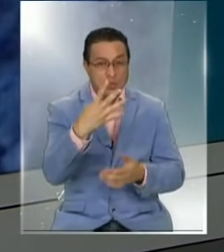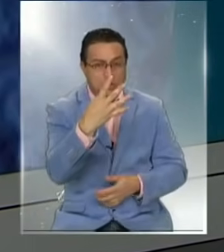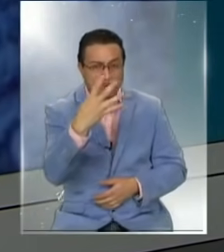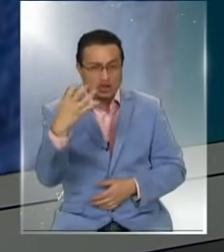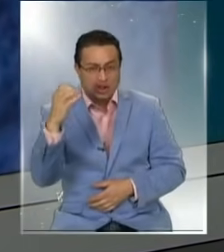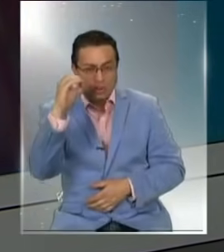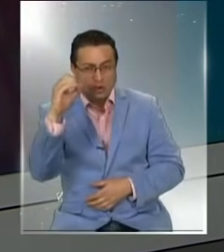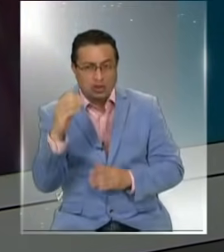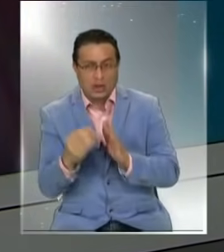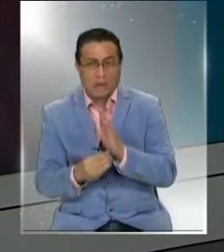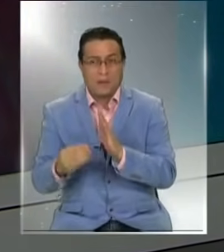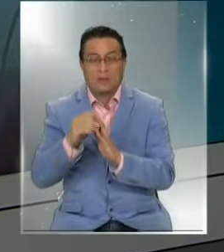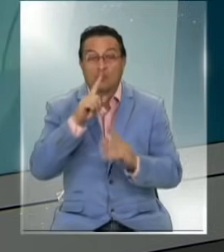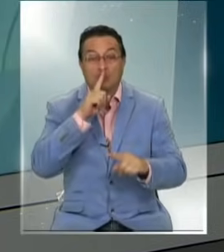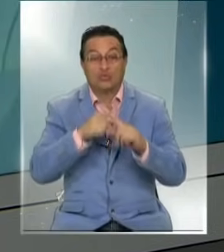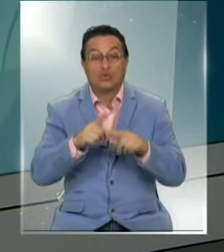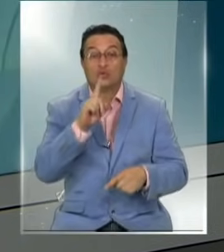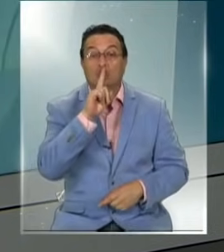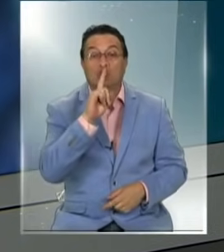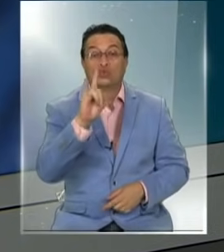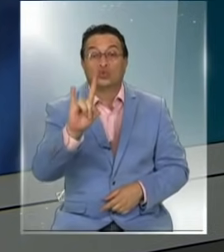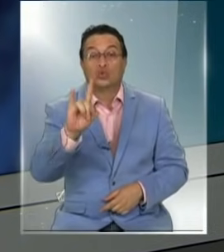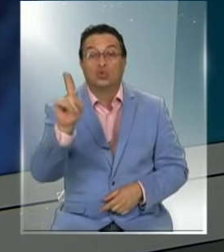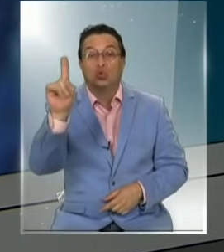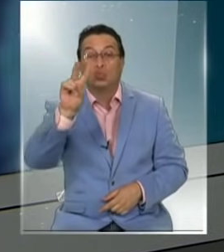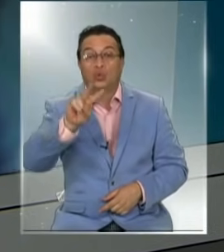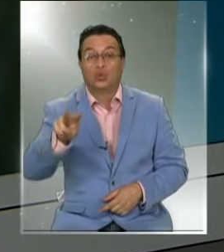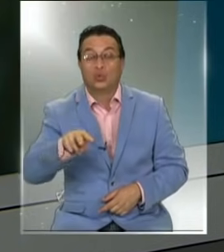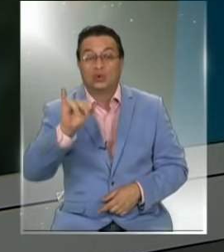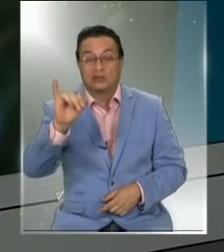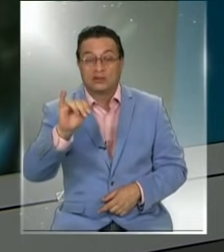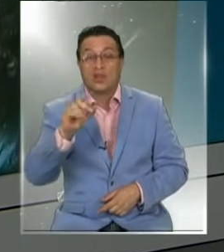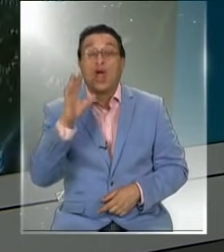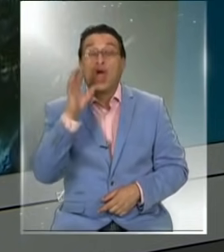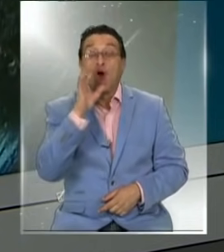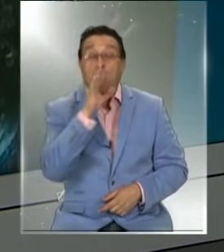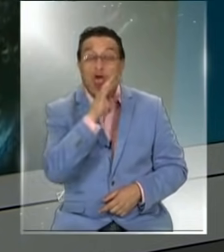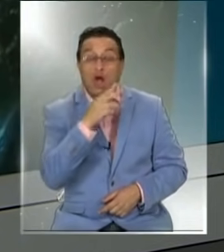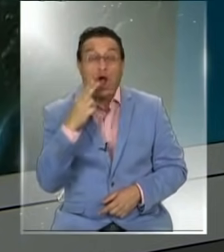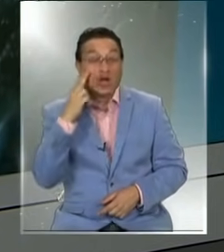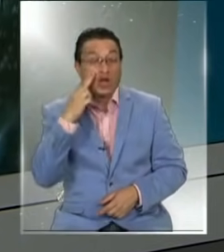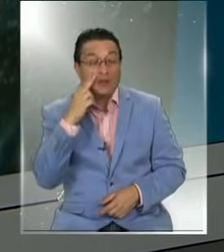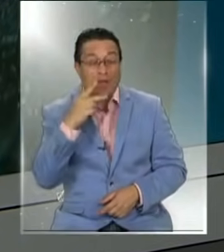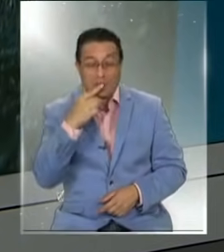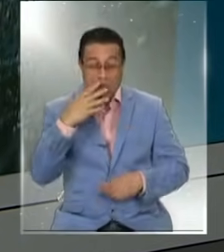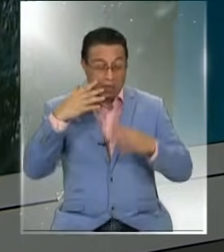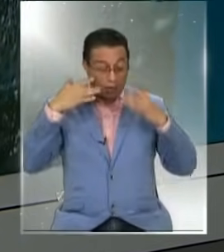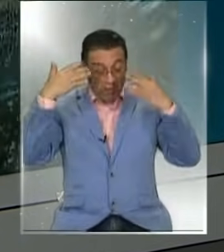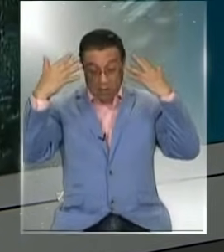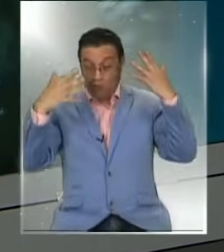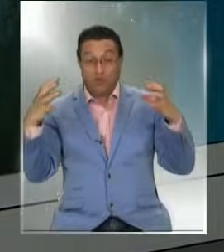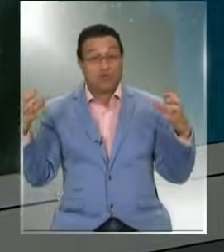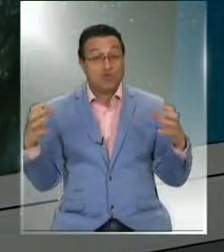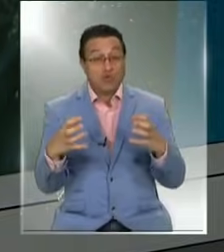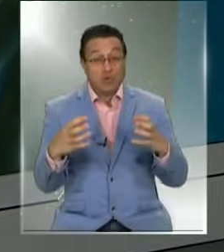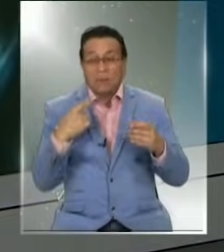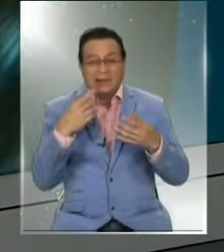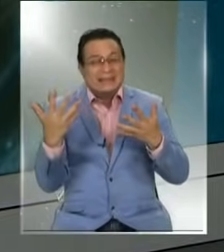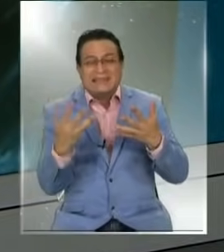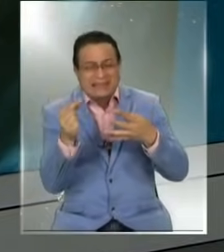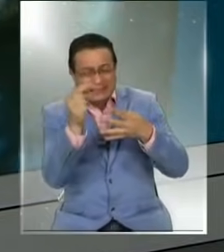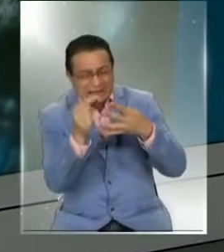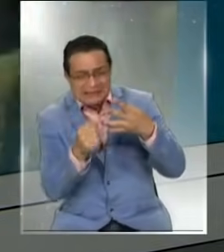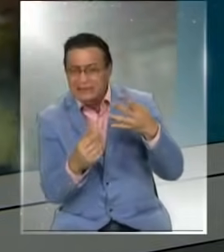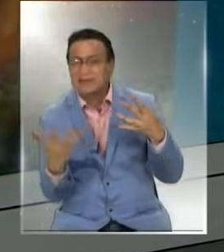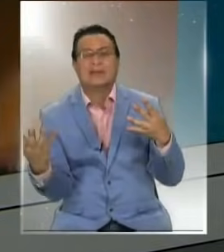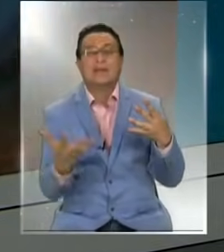1400%. Se llama Tusi. Es un poderoso alucinógeno, tiene color rosado, pero que poco se sabe respecto de su composición. Por eso, un